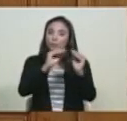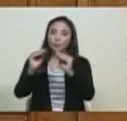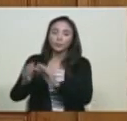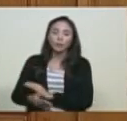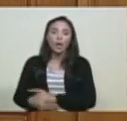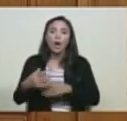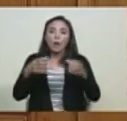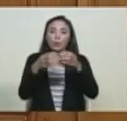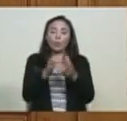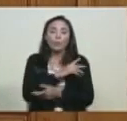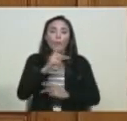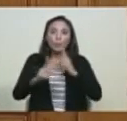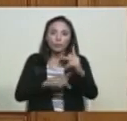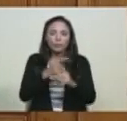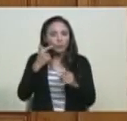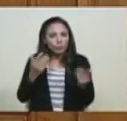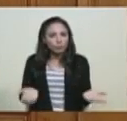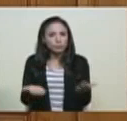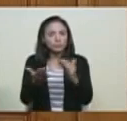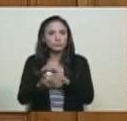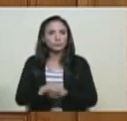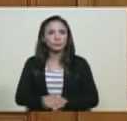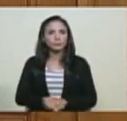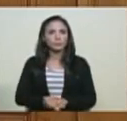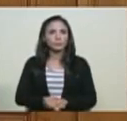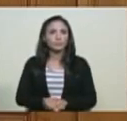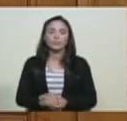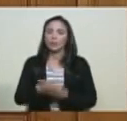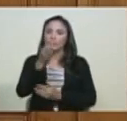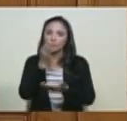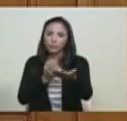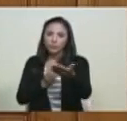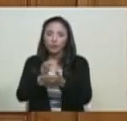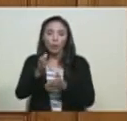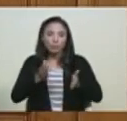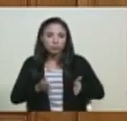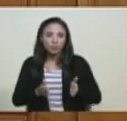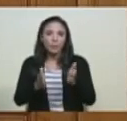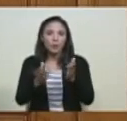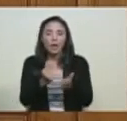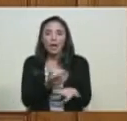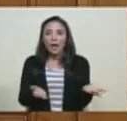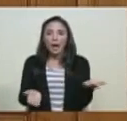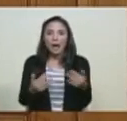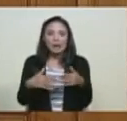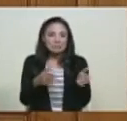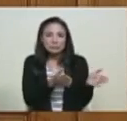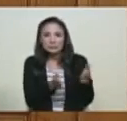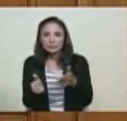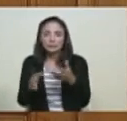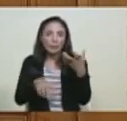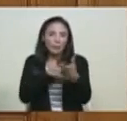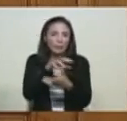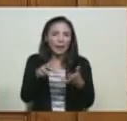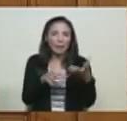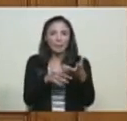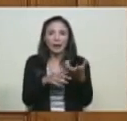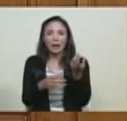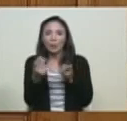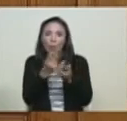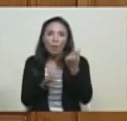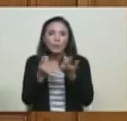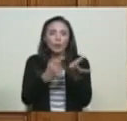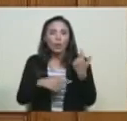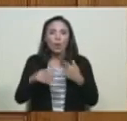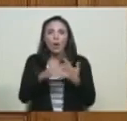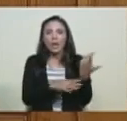fuerzas productivas de nuestro país. El camino de Venezuela no puede ser la guerra económica, la especulación, el daño